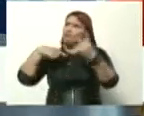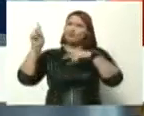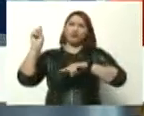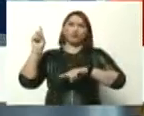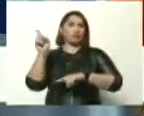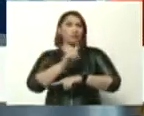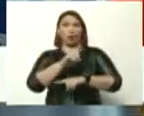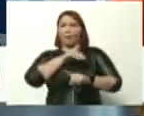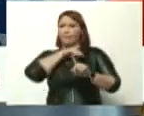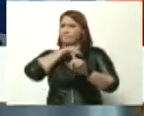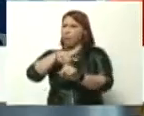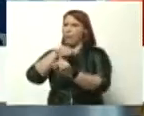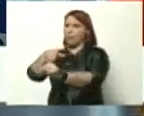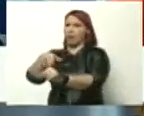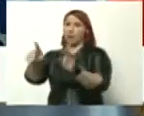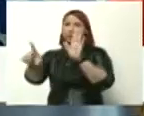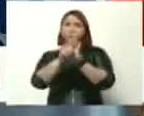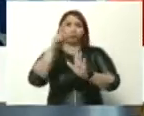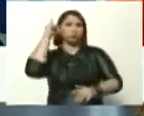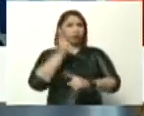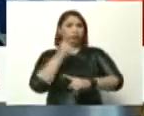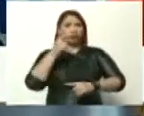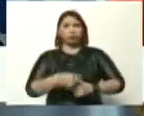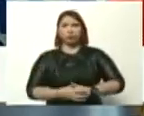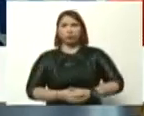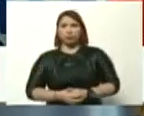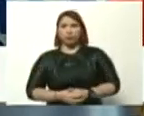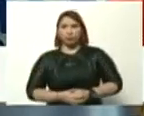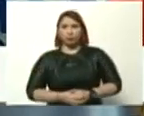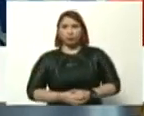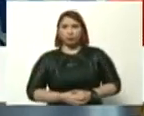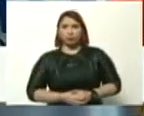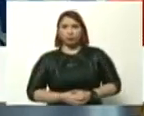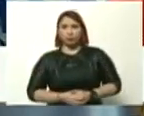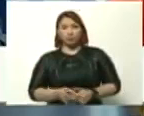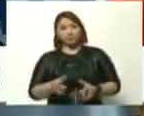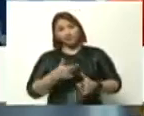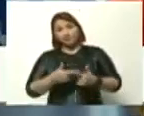ley, como se dice. Y obviamente